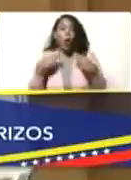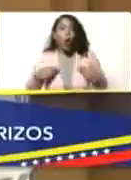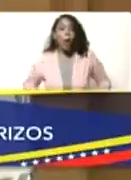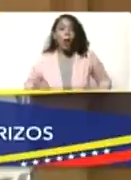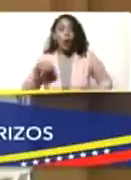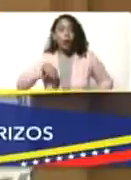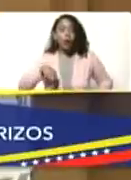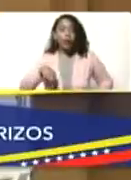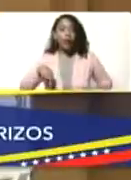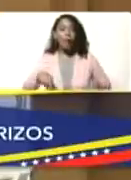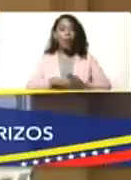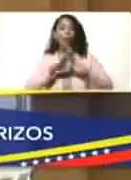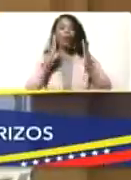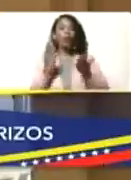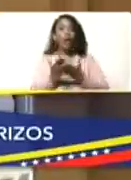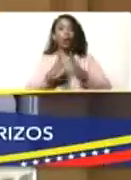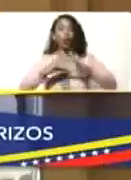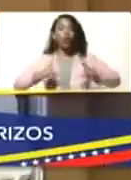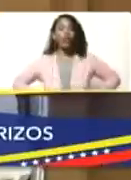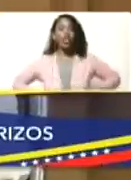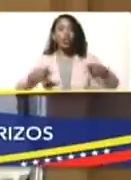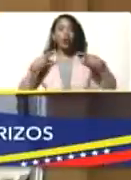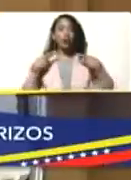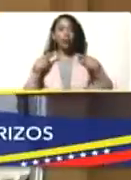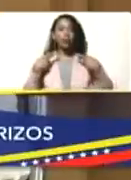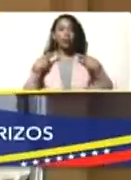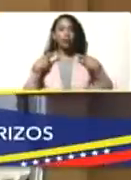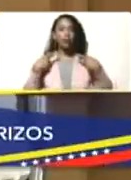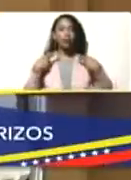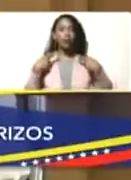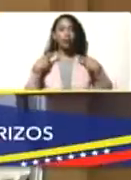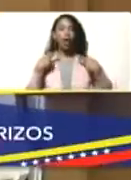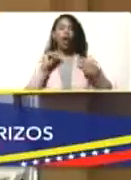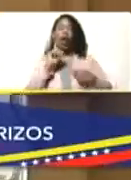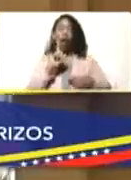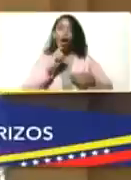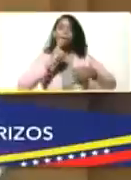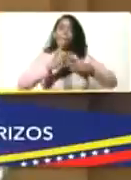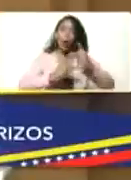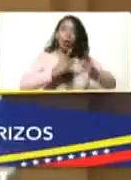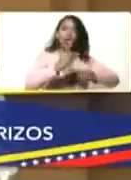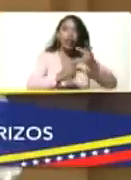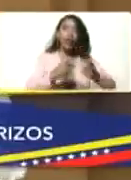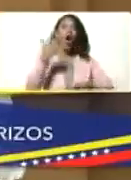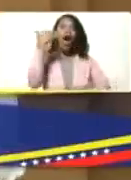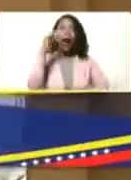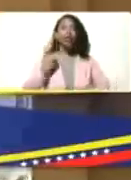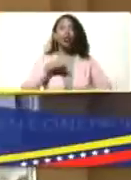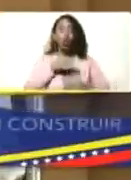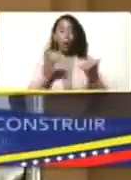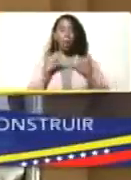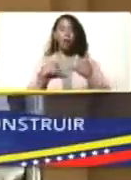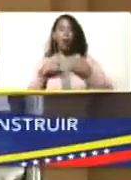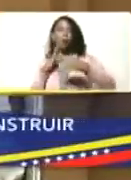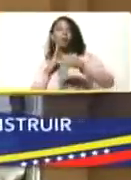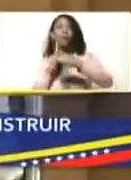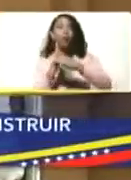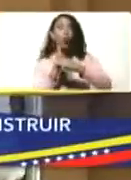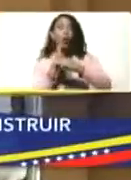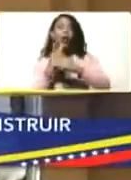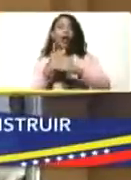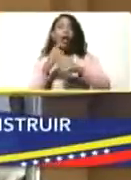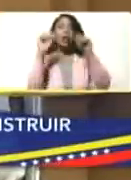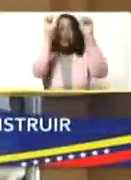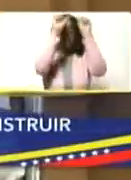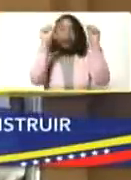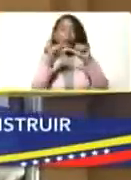planeta y toda la vida, en un proceso que tenemos que detener y que tiene que ver con un sistema